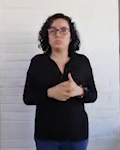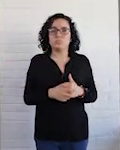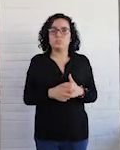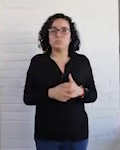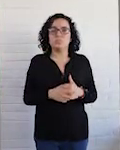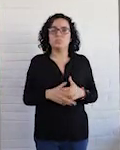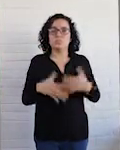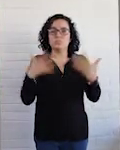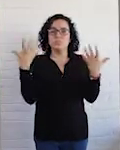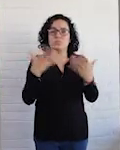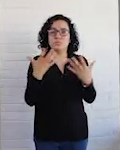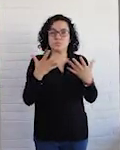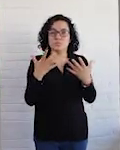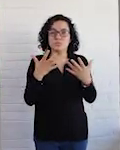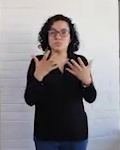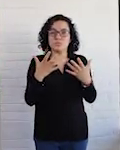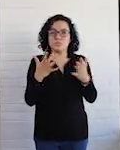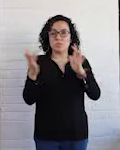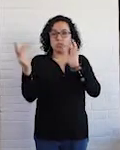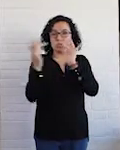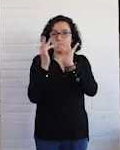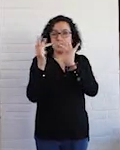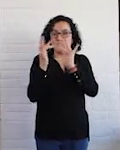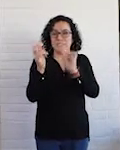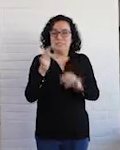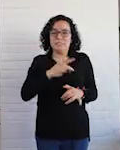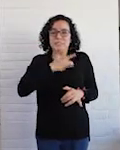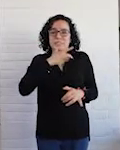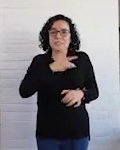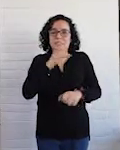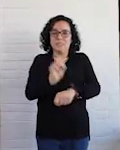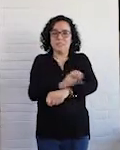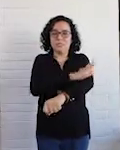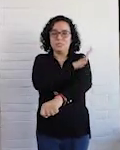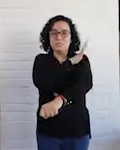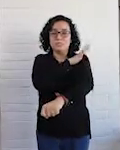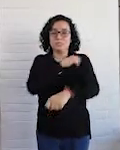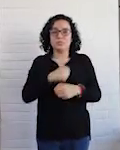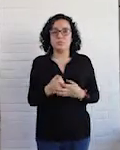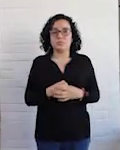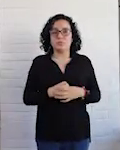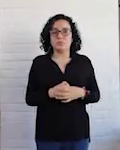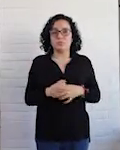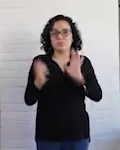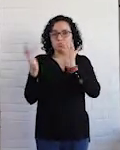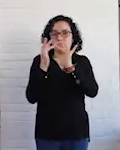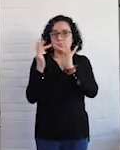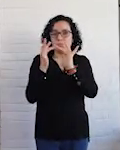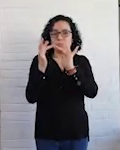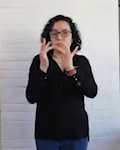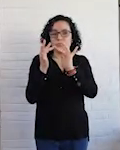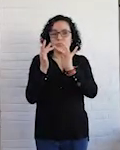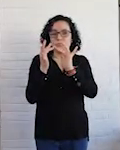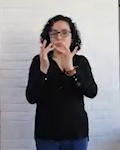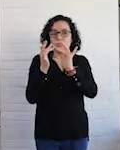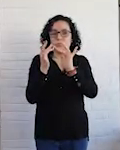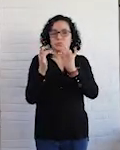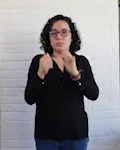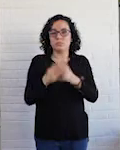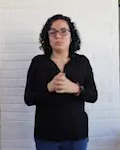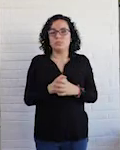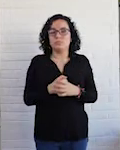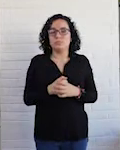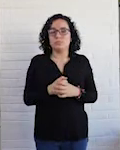es hacer una conexión emocional. Es la única manera de lograr tocar. Y